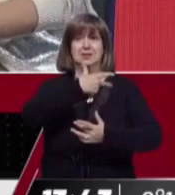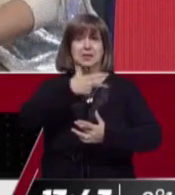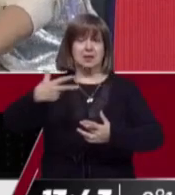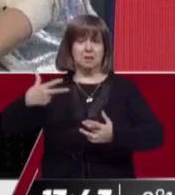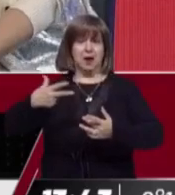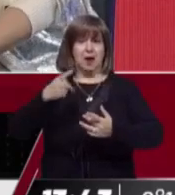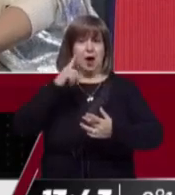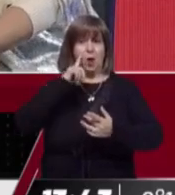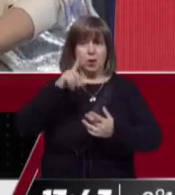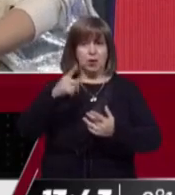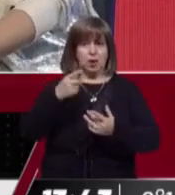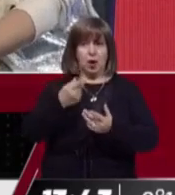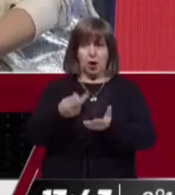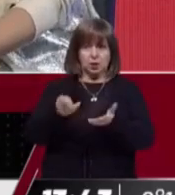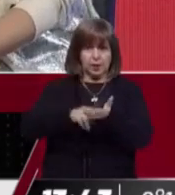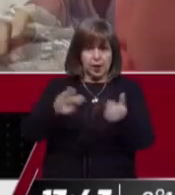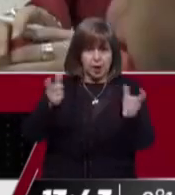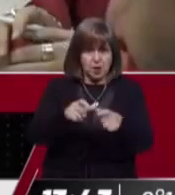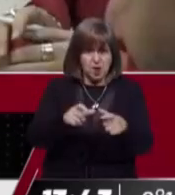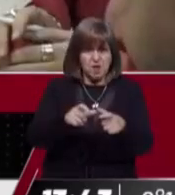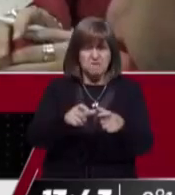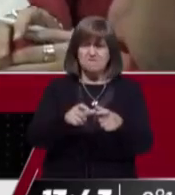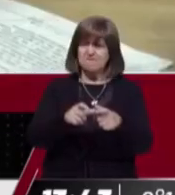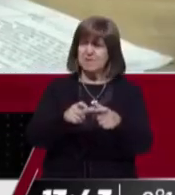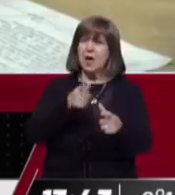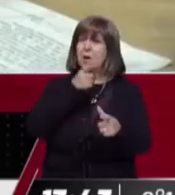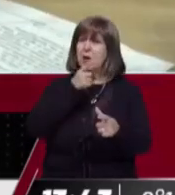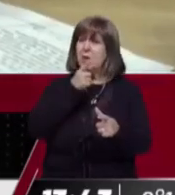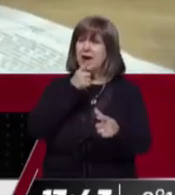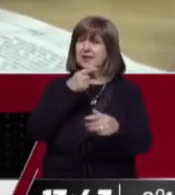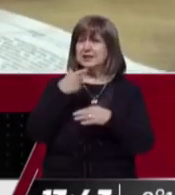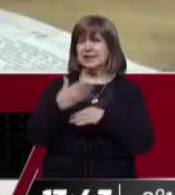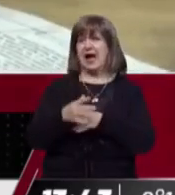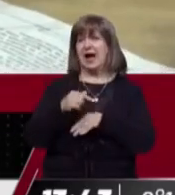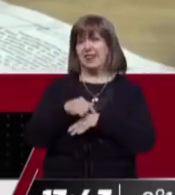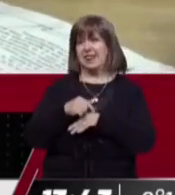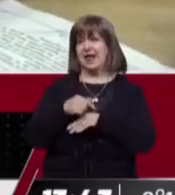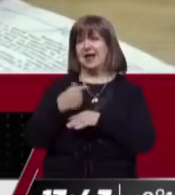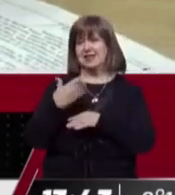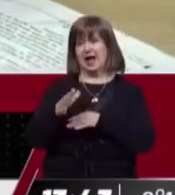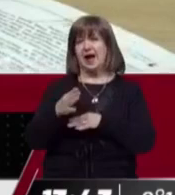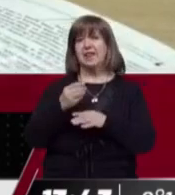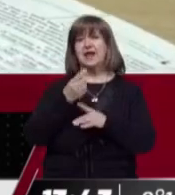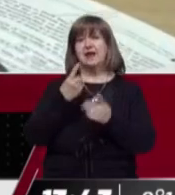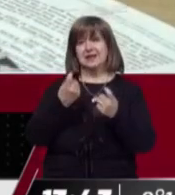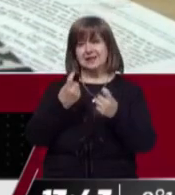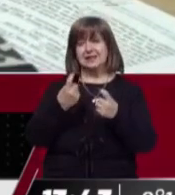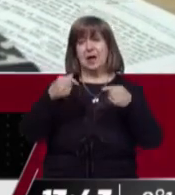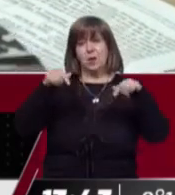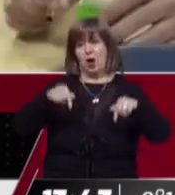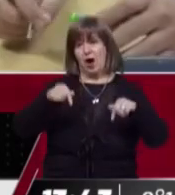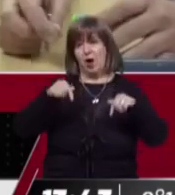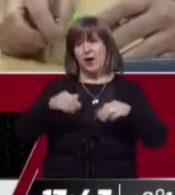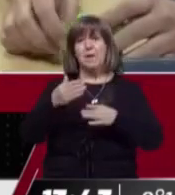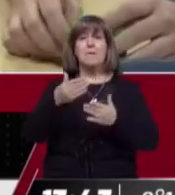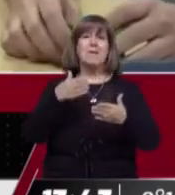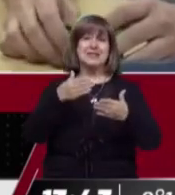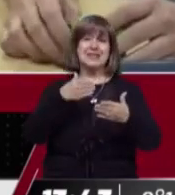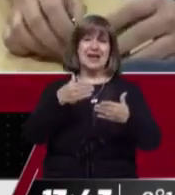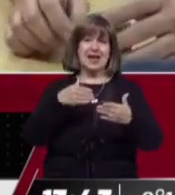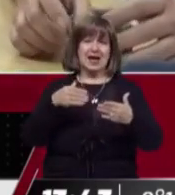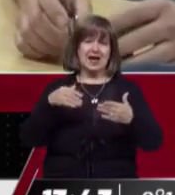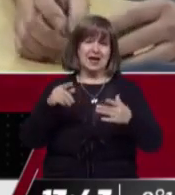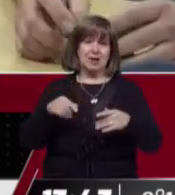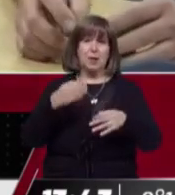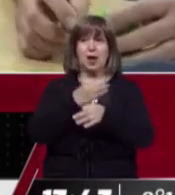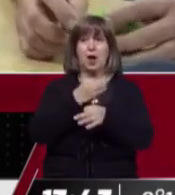preocupa a nosotros por eso nos parece la fecha una fecha tardía por las necesidades que tenemos los trabajadores y por los tiempos que tenemos